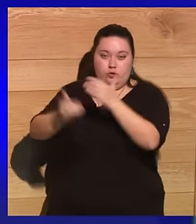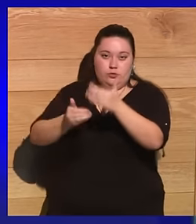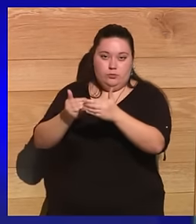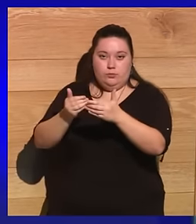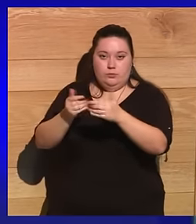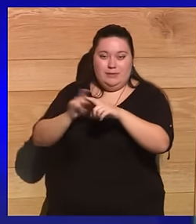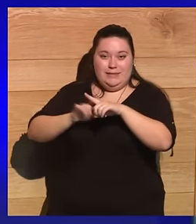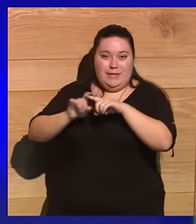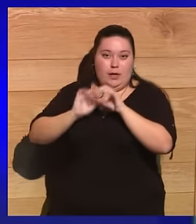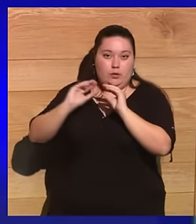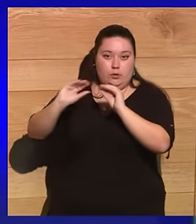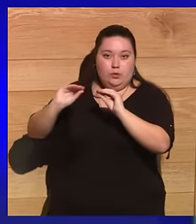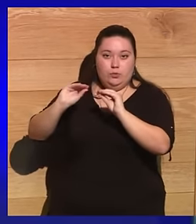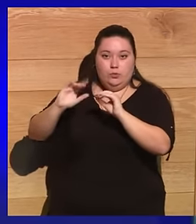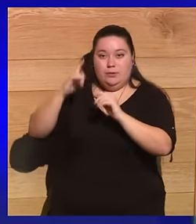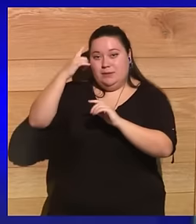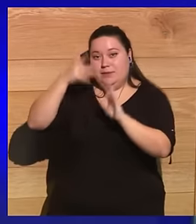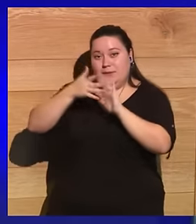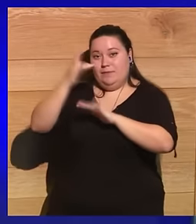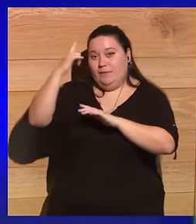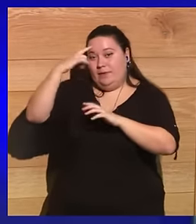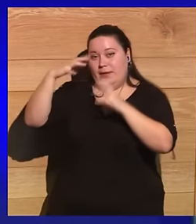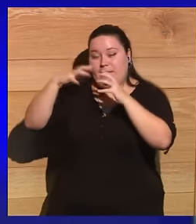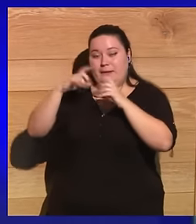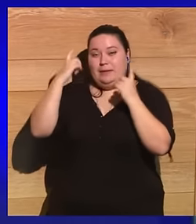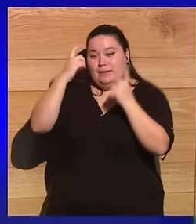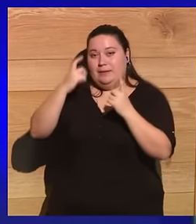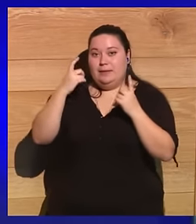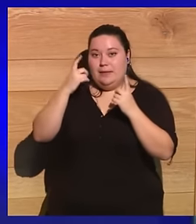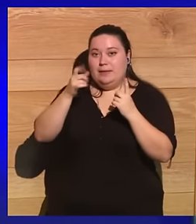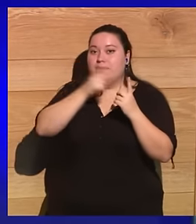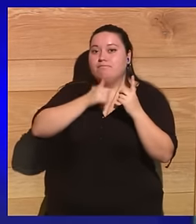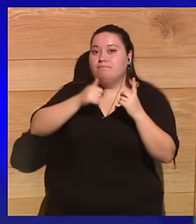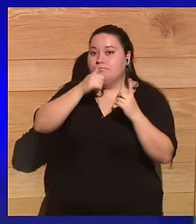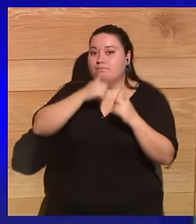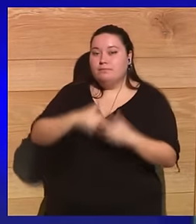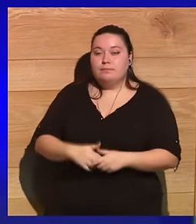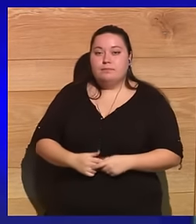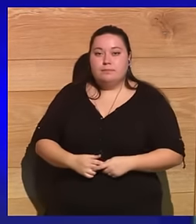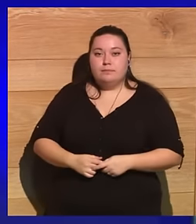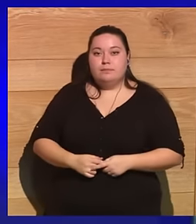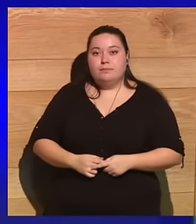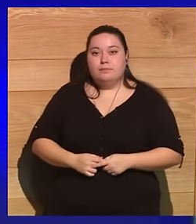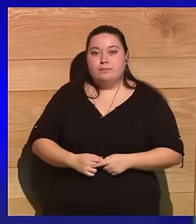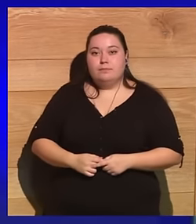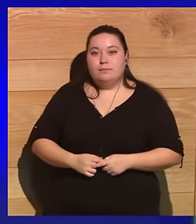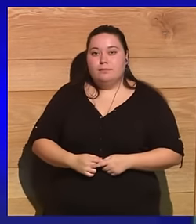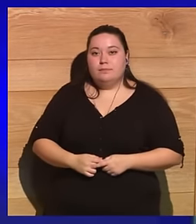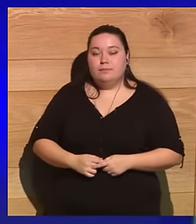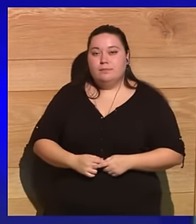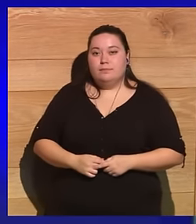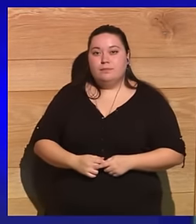Y podemos ver que el cerebro intenta resistirse a esta aleatoriedad, porque